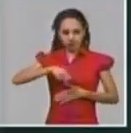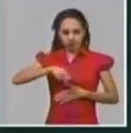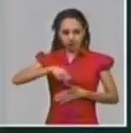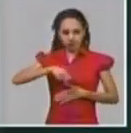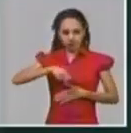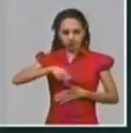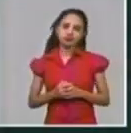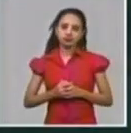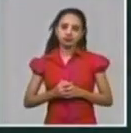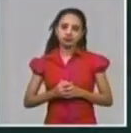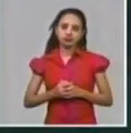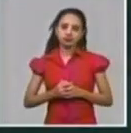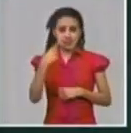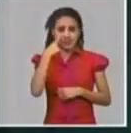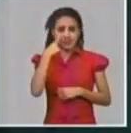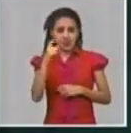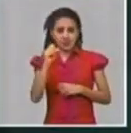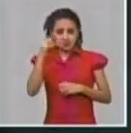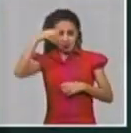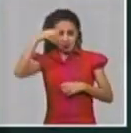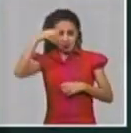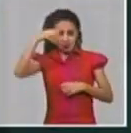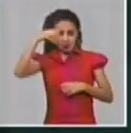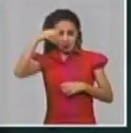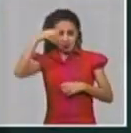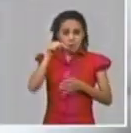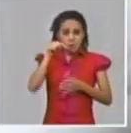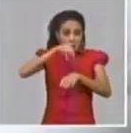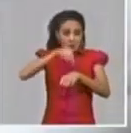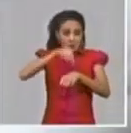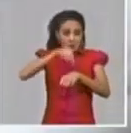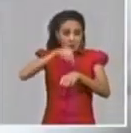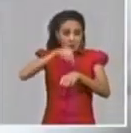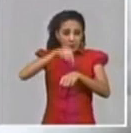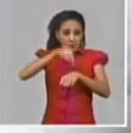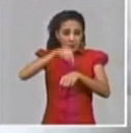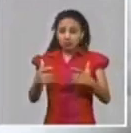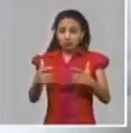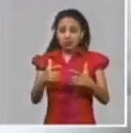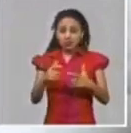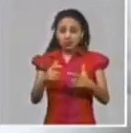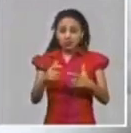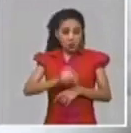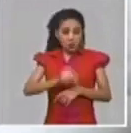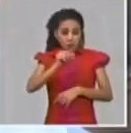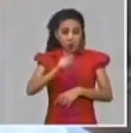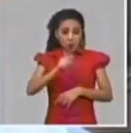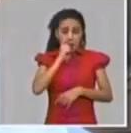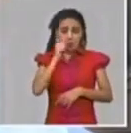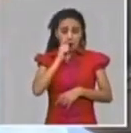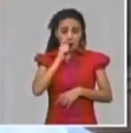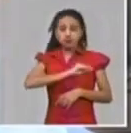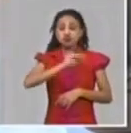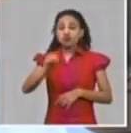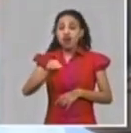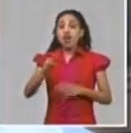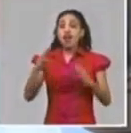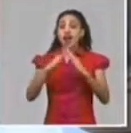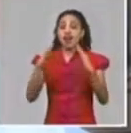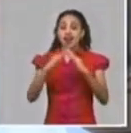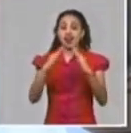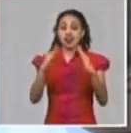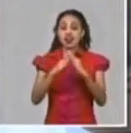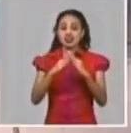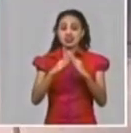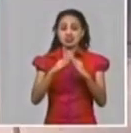Fue el visionaje de esta radiografía momento decisivo para el regreso a casa de Eldis García Jerez, paciente de 49 años